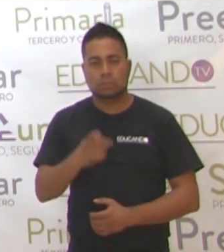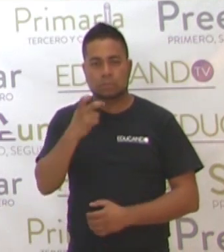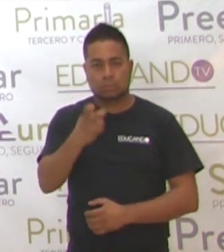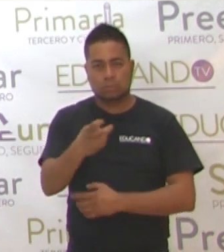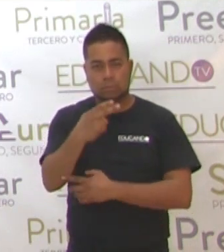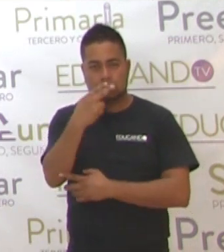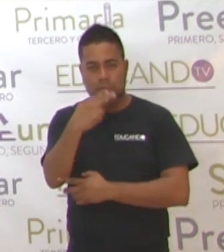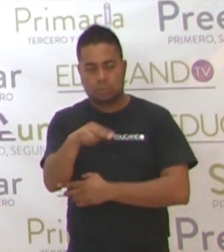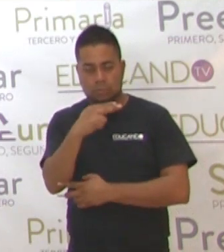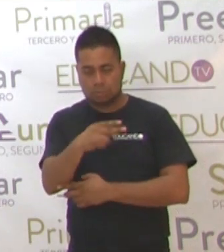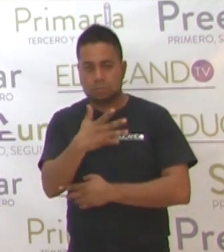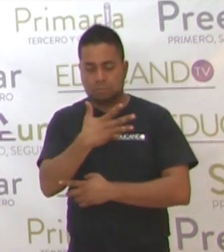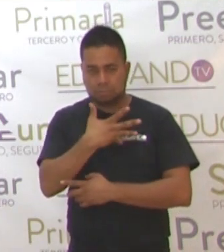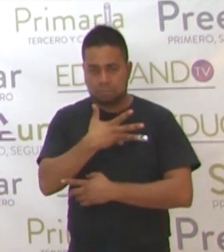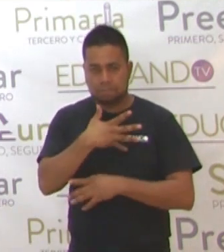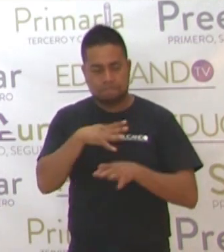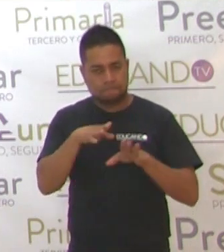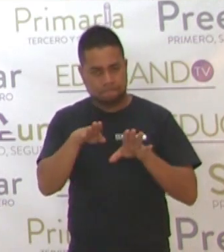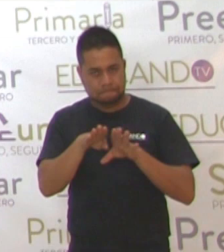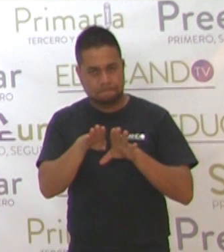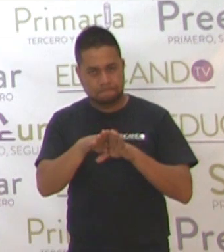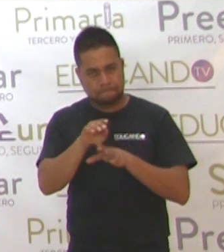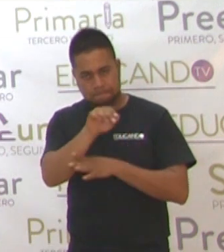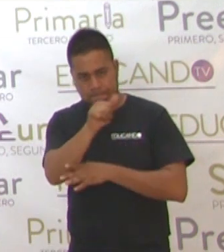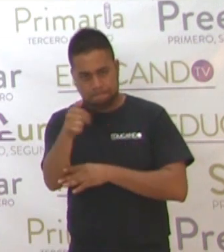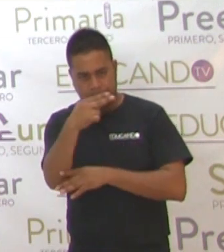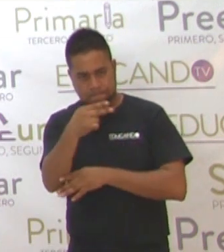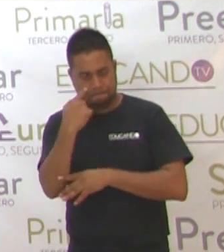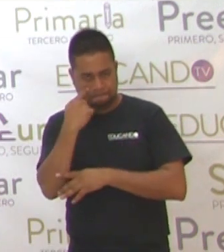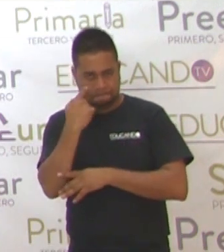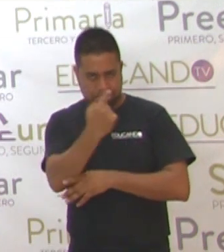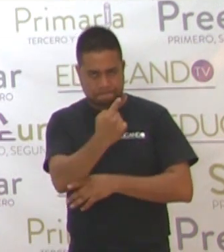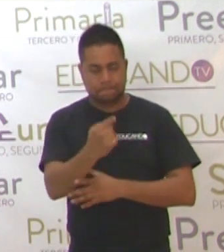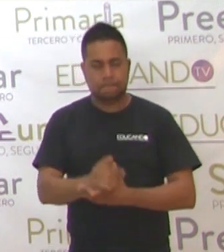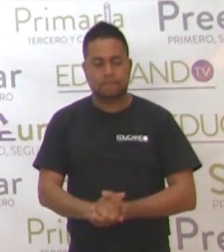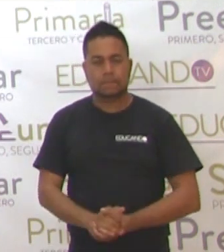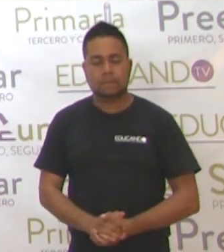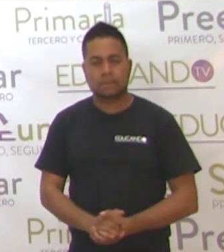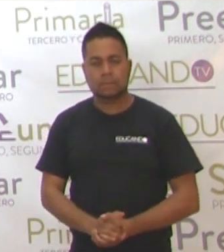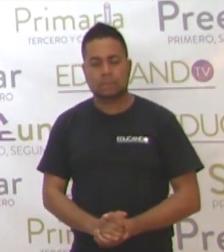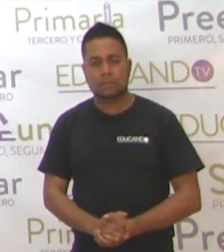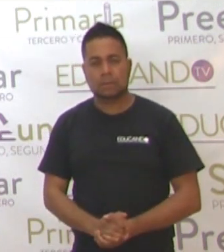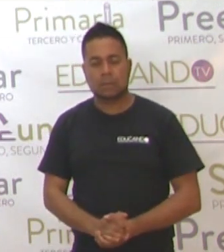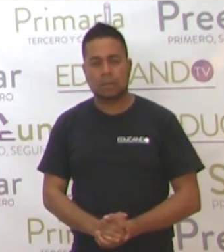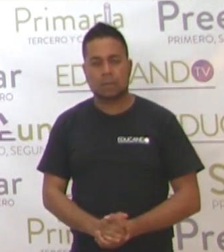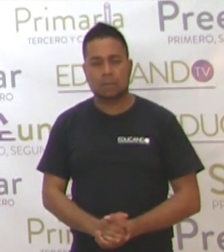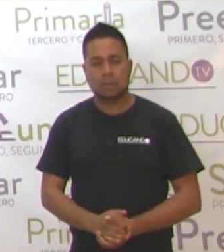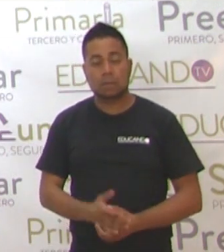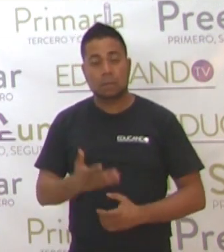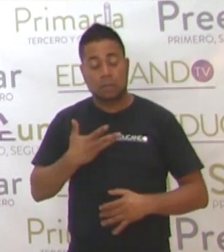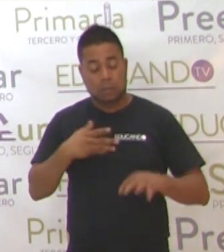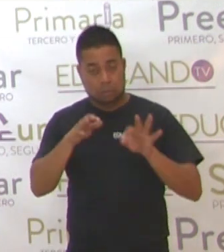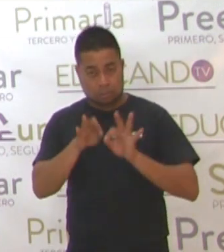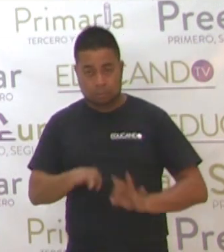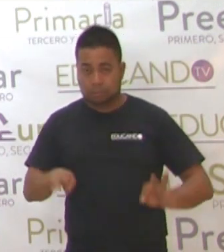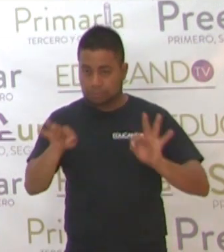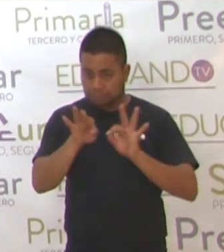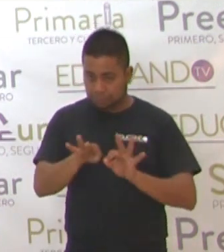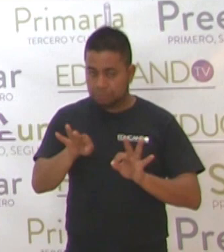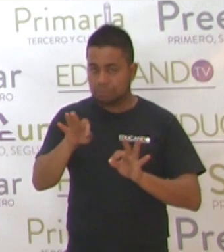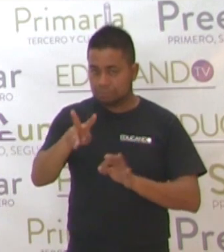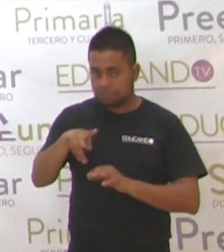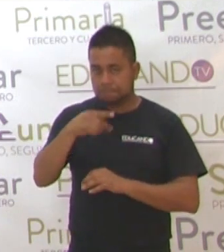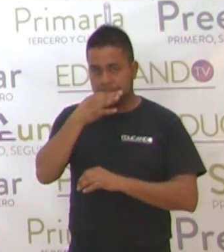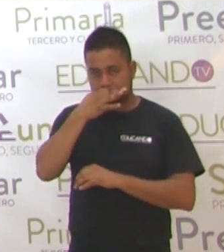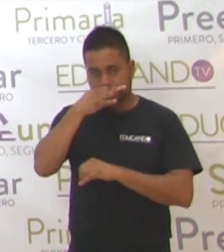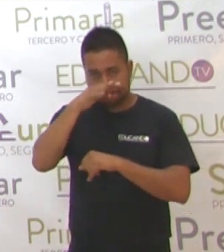pixies bien es muy importante en esta parte poder recalcar y hacer